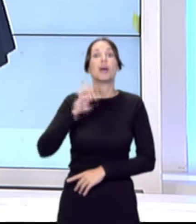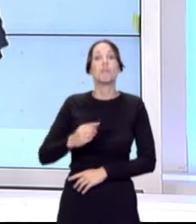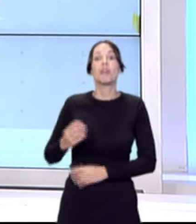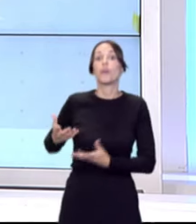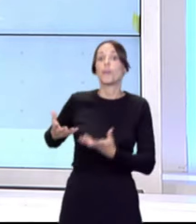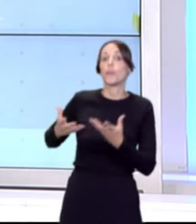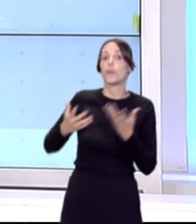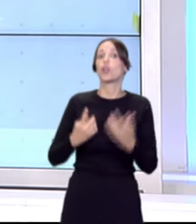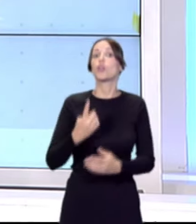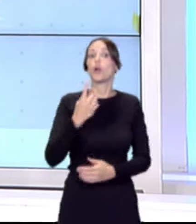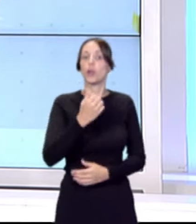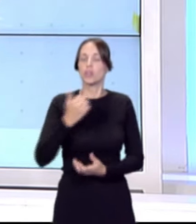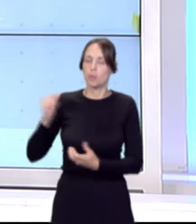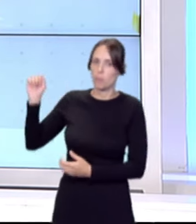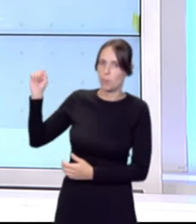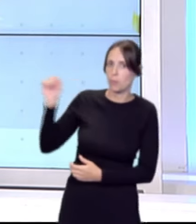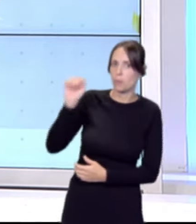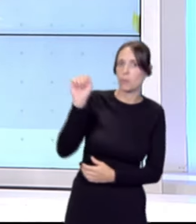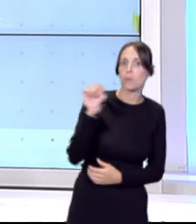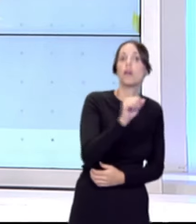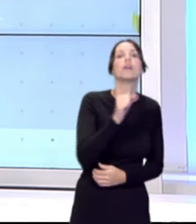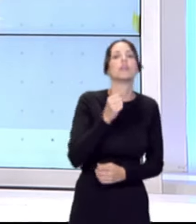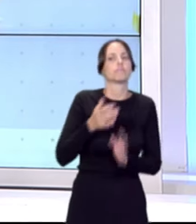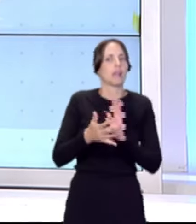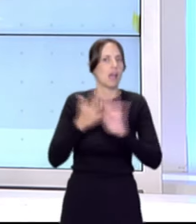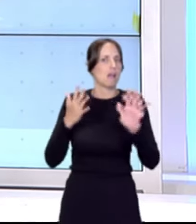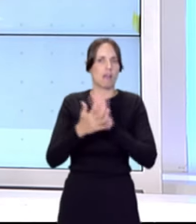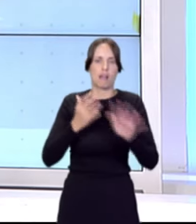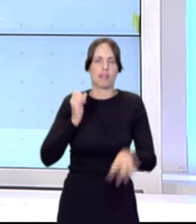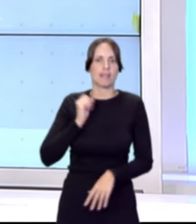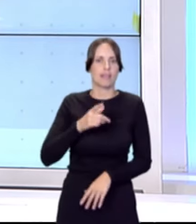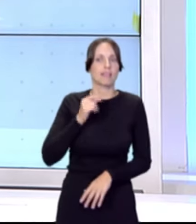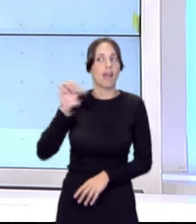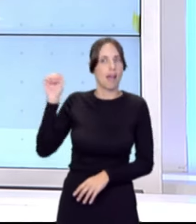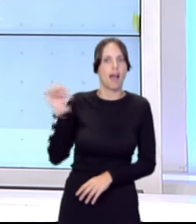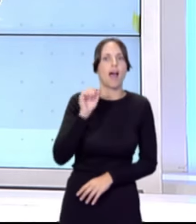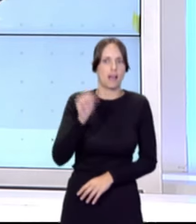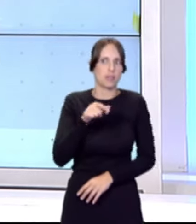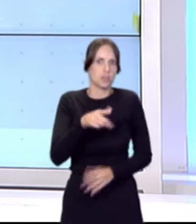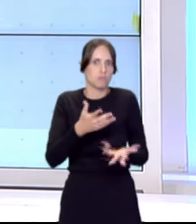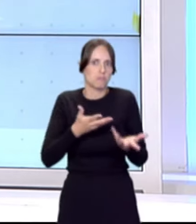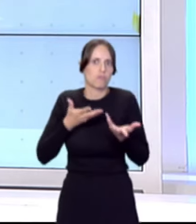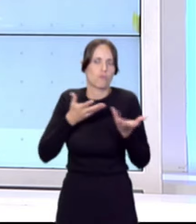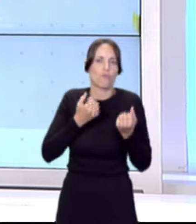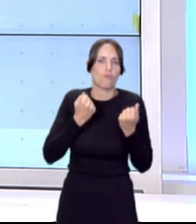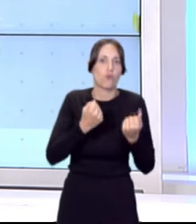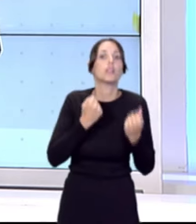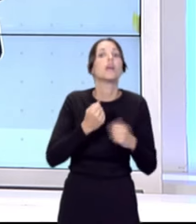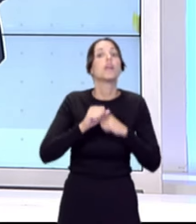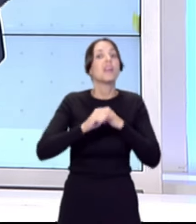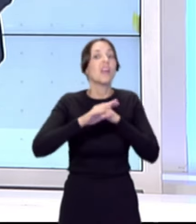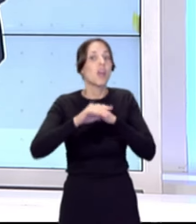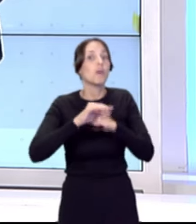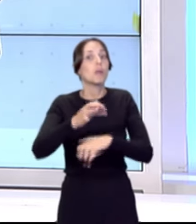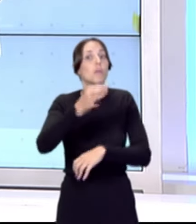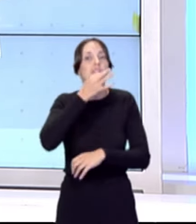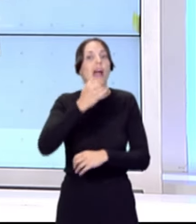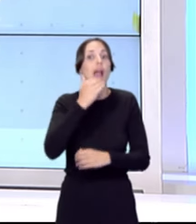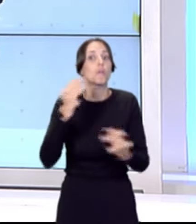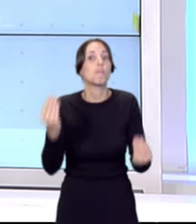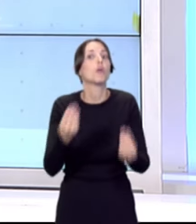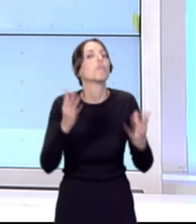siendo especialmente significativo en las zonas habituales de aceleración del alisio, y un estado del mar que, aunque mejorará algo por la tarde, pues todavía hay que extremar la